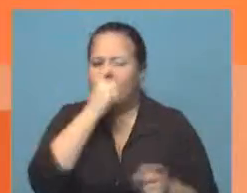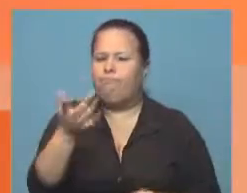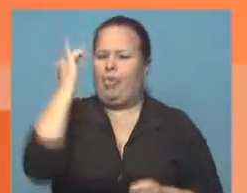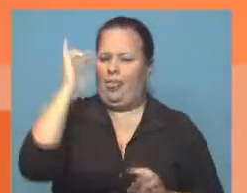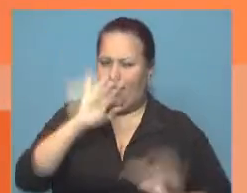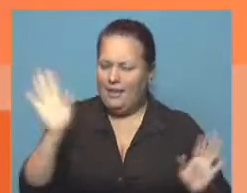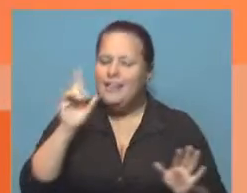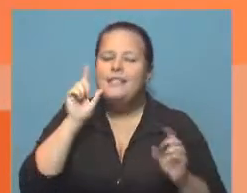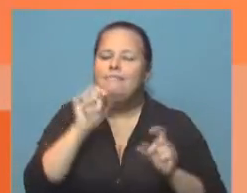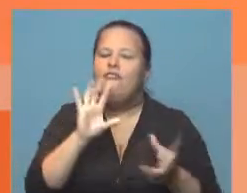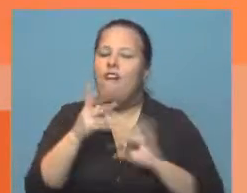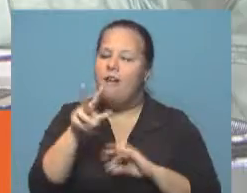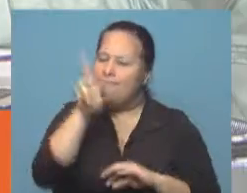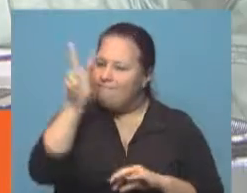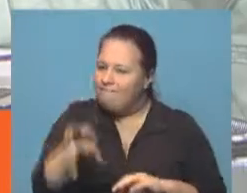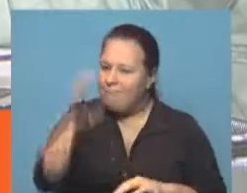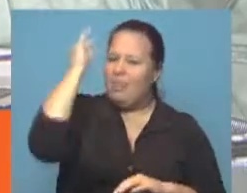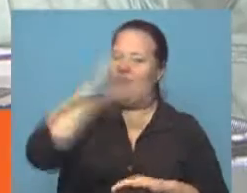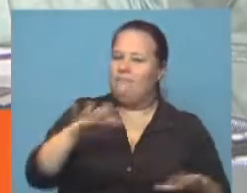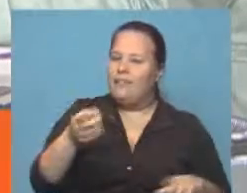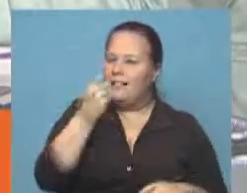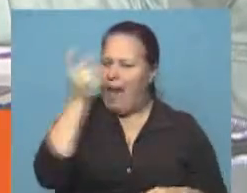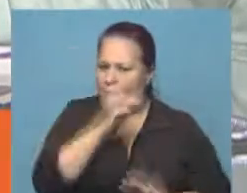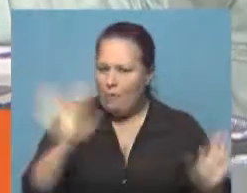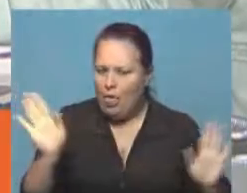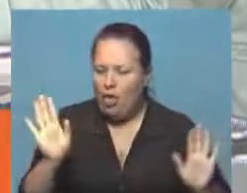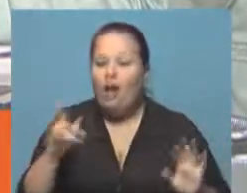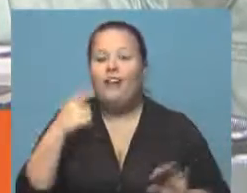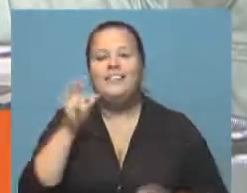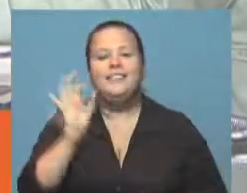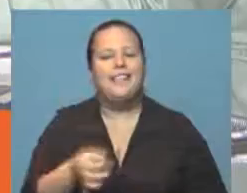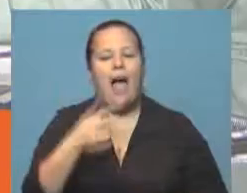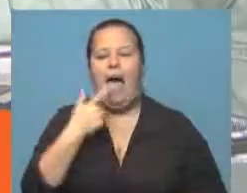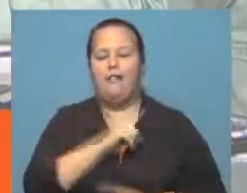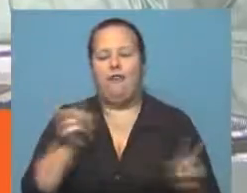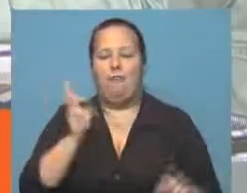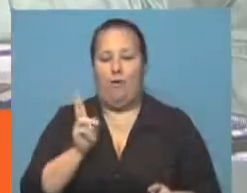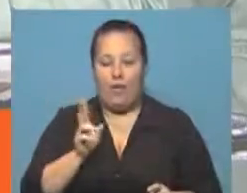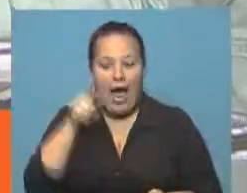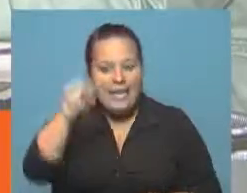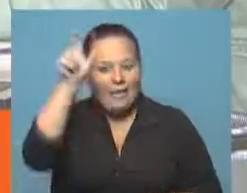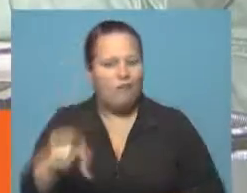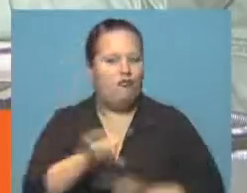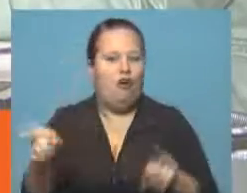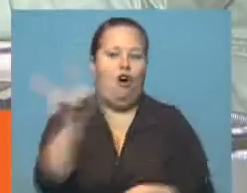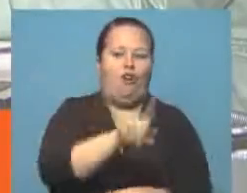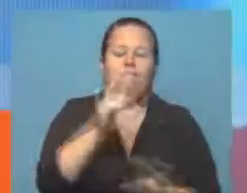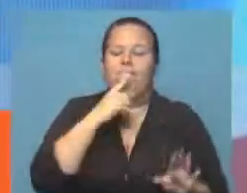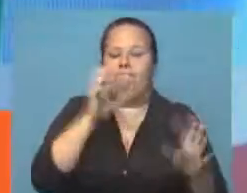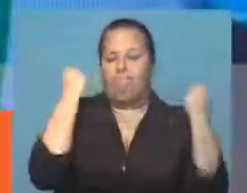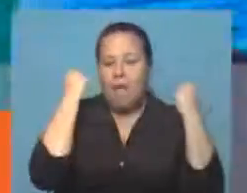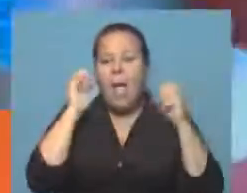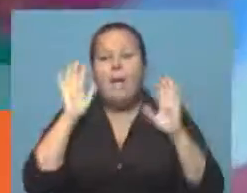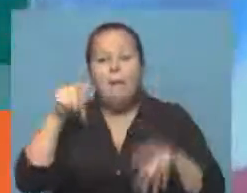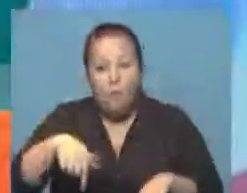inmediatamente. Es un gesto, es una mirada que los chicos captan así y entonces saben que de eso no hay que hablar con esa persona. Entonces no preguntan. Pero